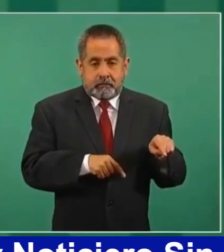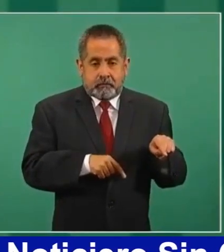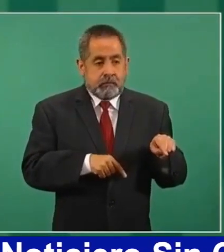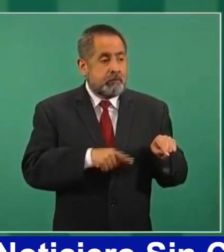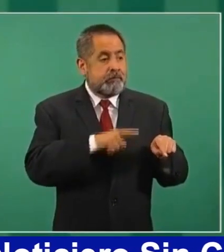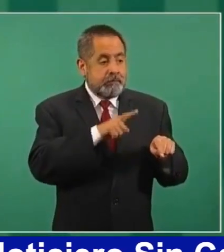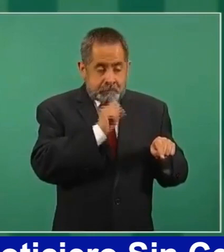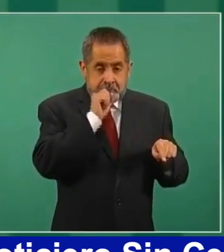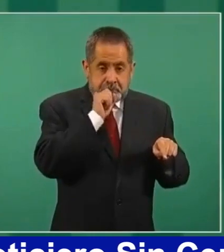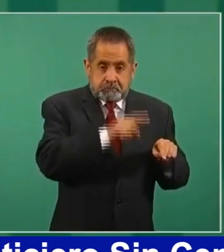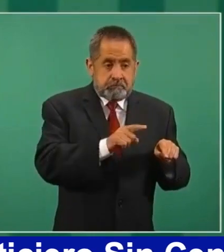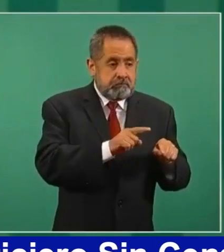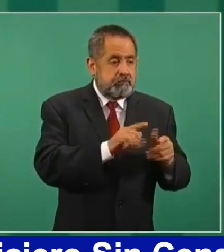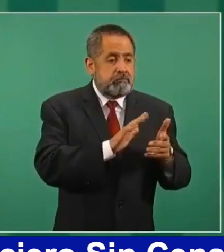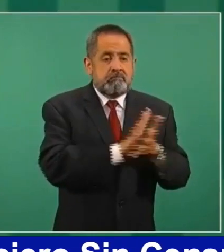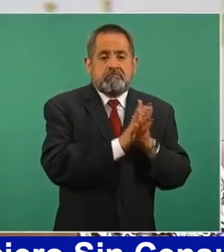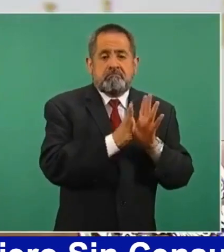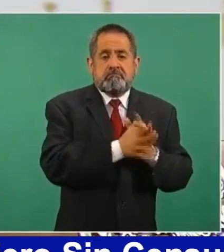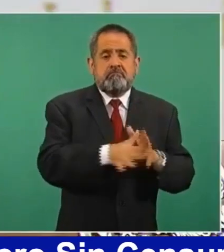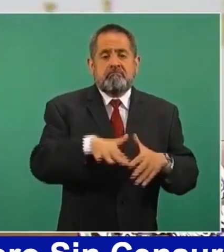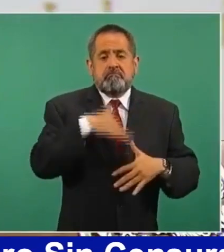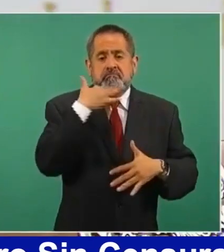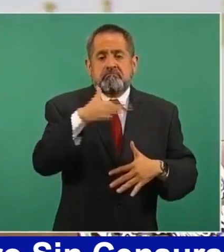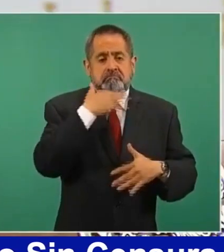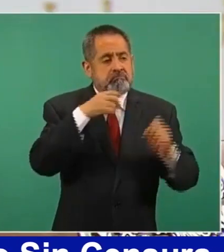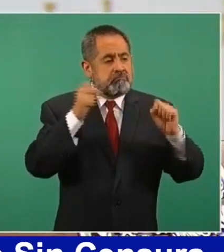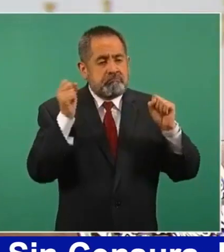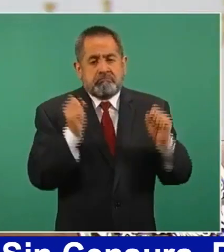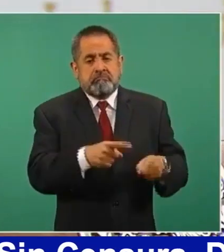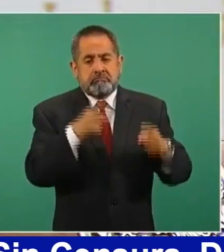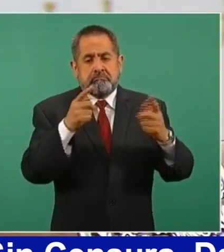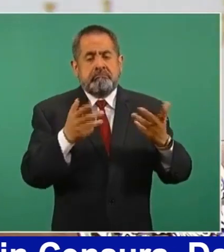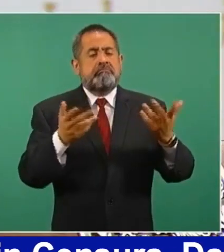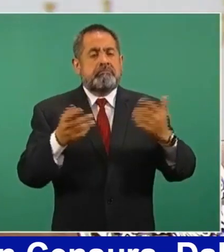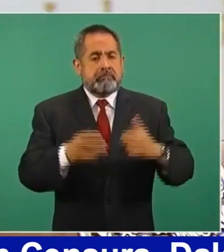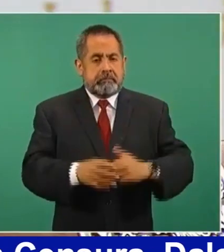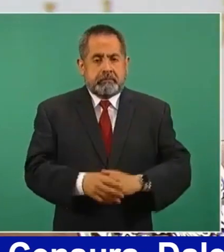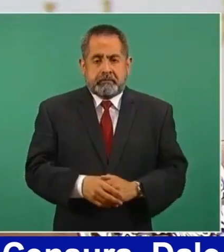formaron parte de la corrupción que imperaba?